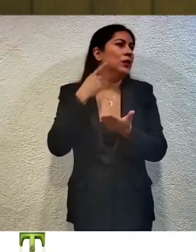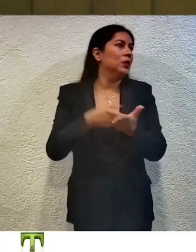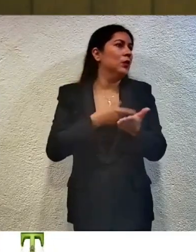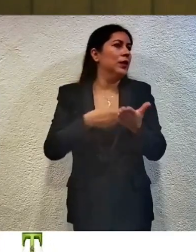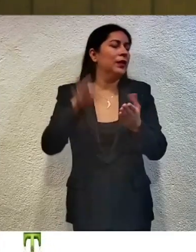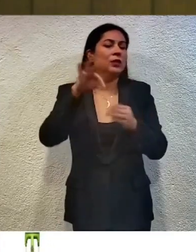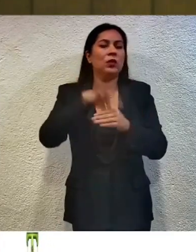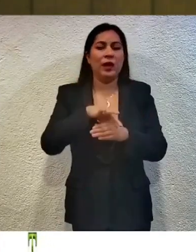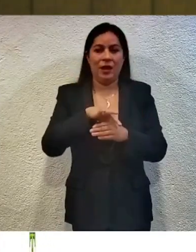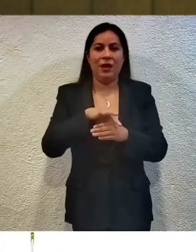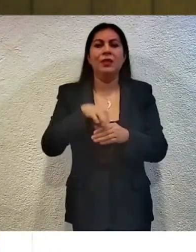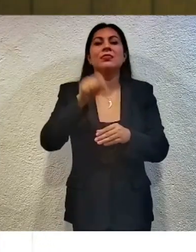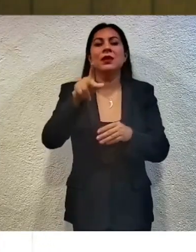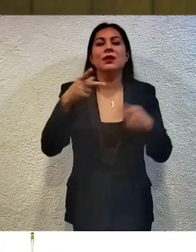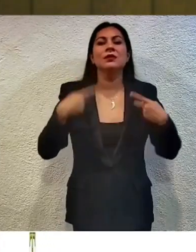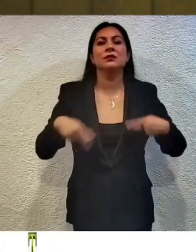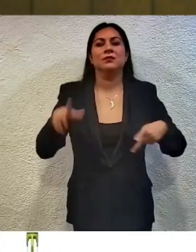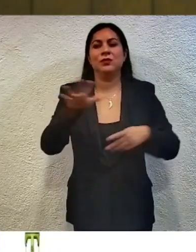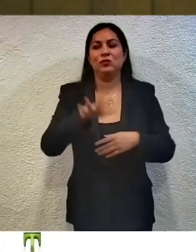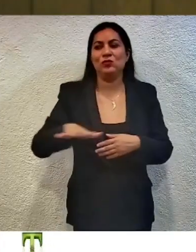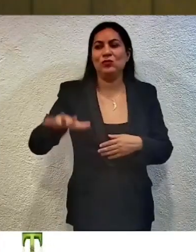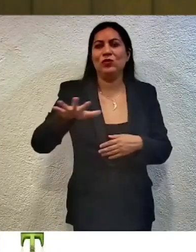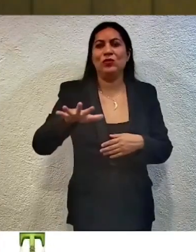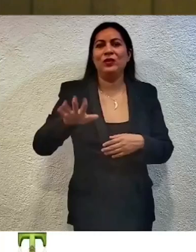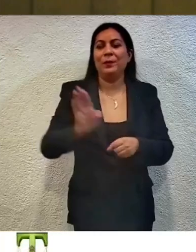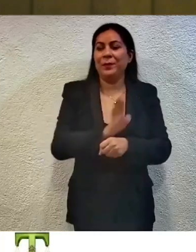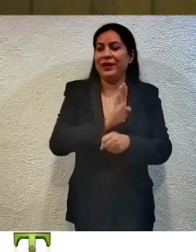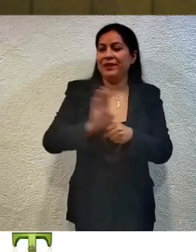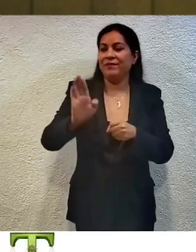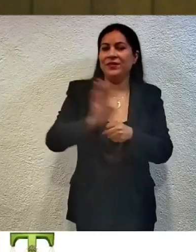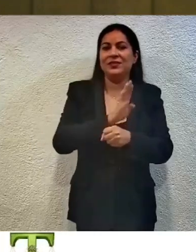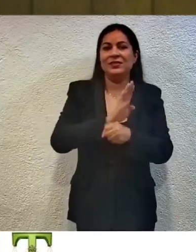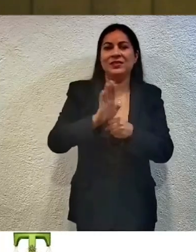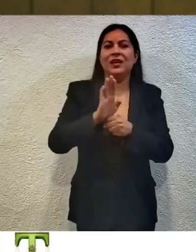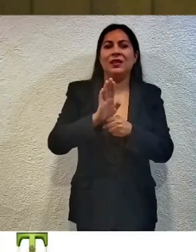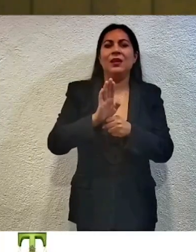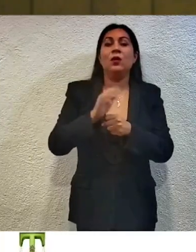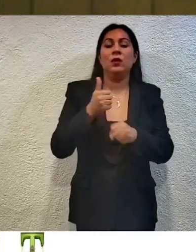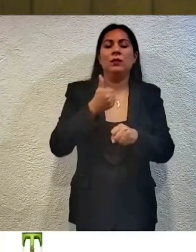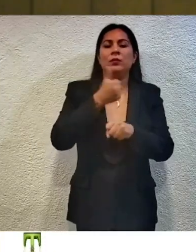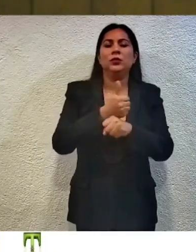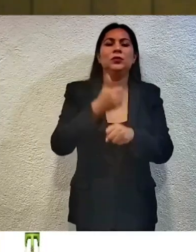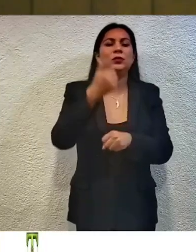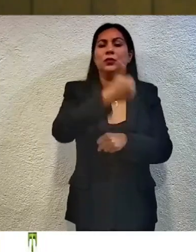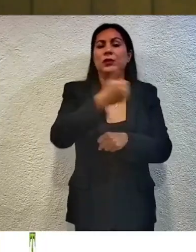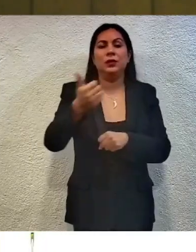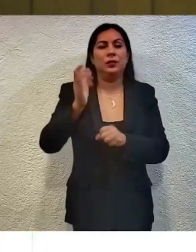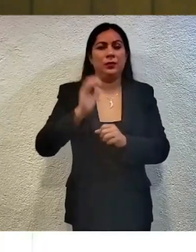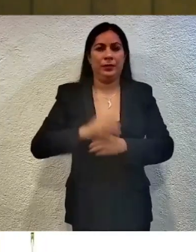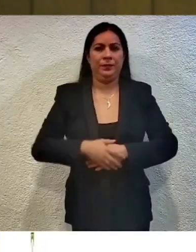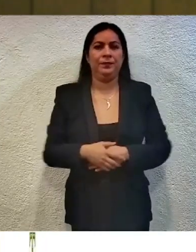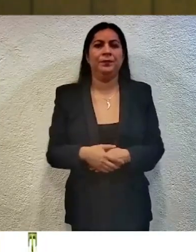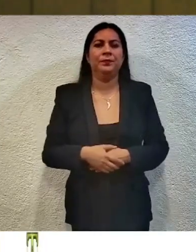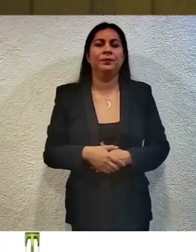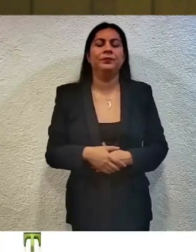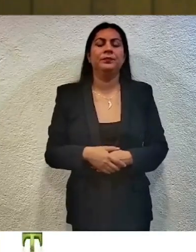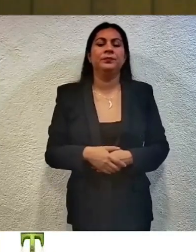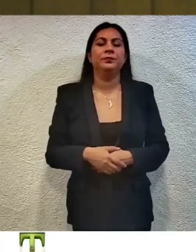electoral de la ciudadanía beneficiada con la postulación respectiva.